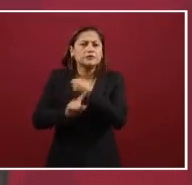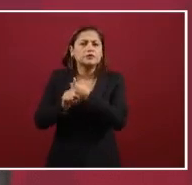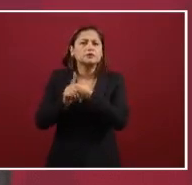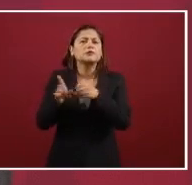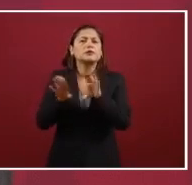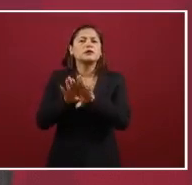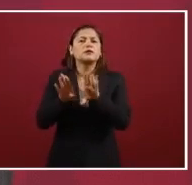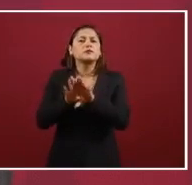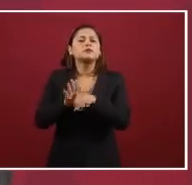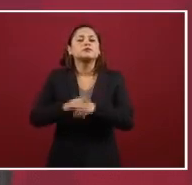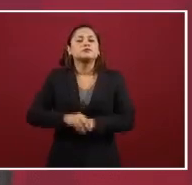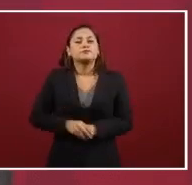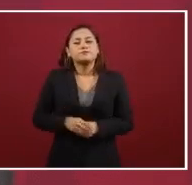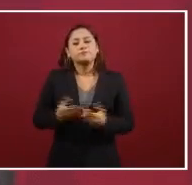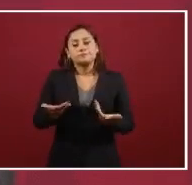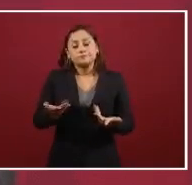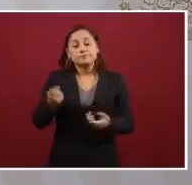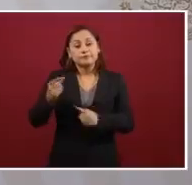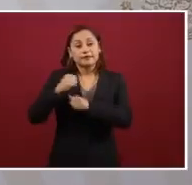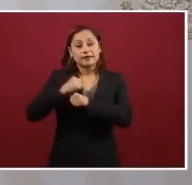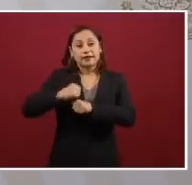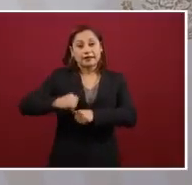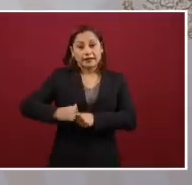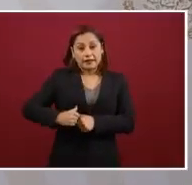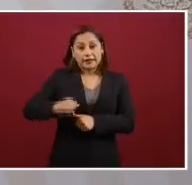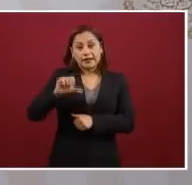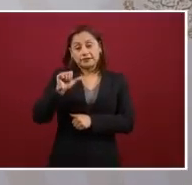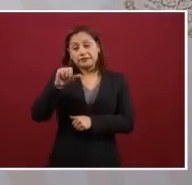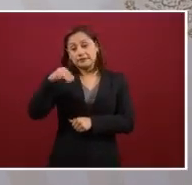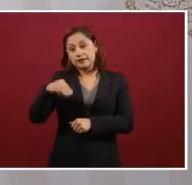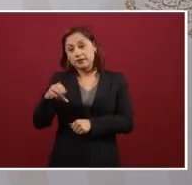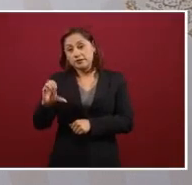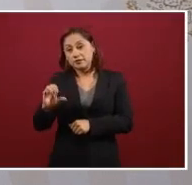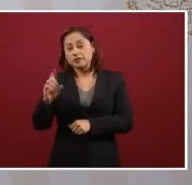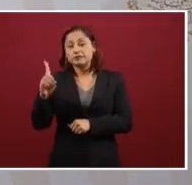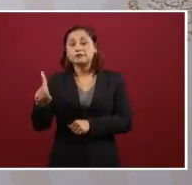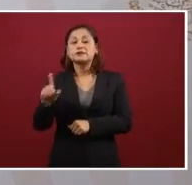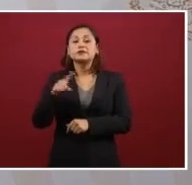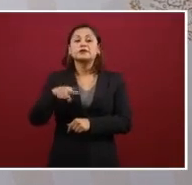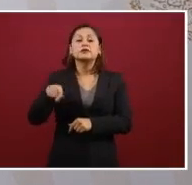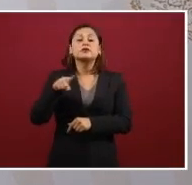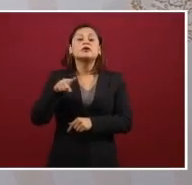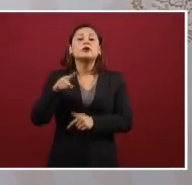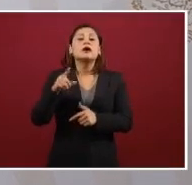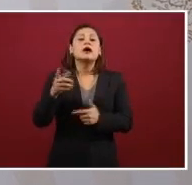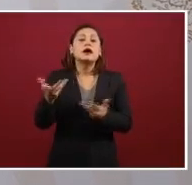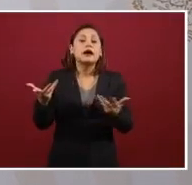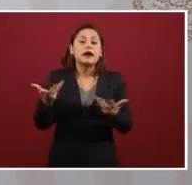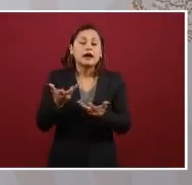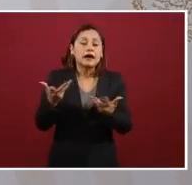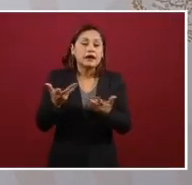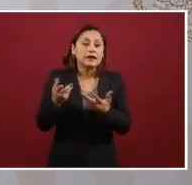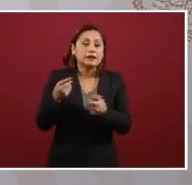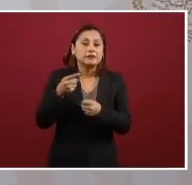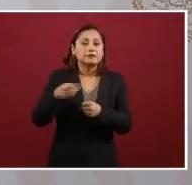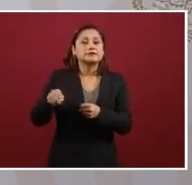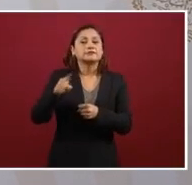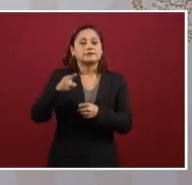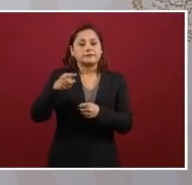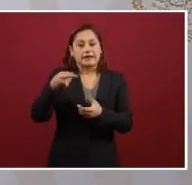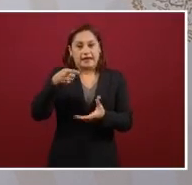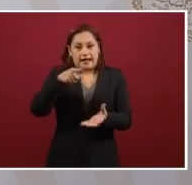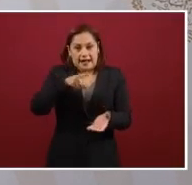Agencia Mexicana de Cooperación y Desarrollo. Son recursos verificables por el Congreso de la Unión, ya se lo